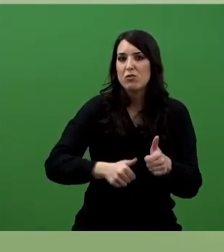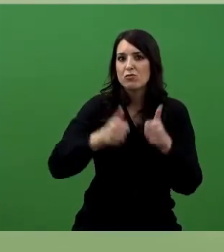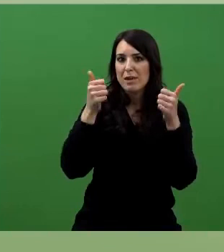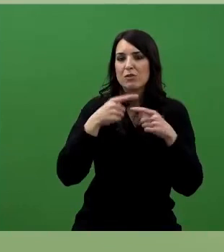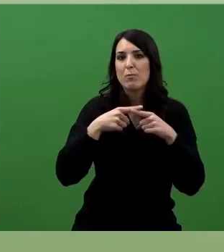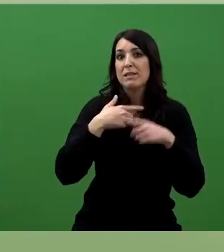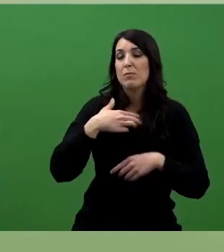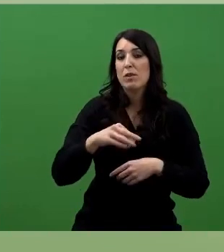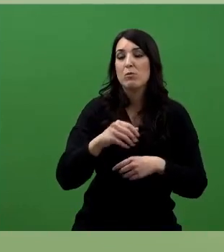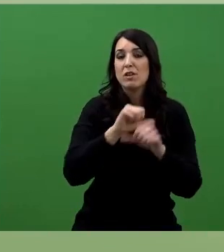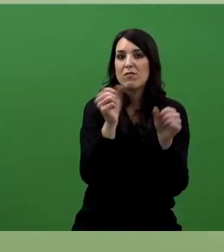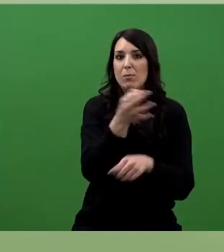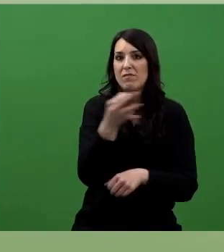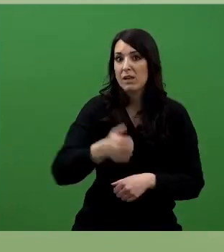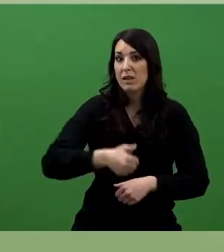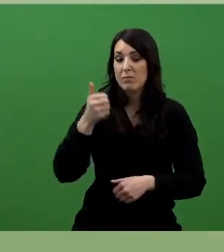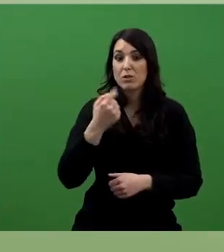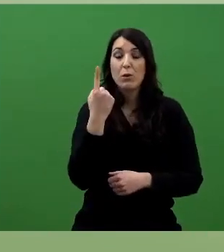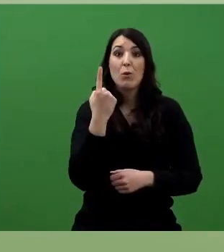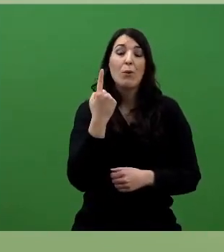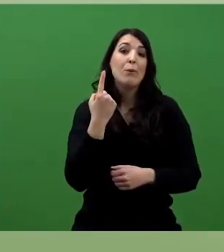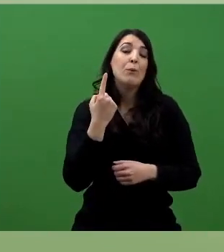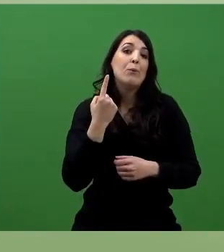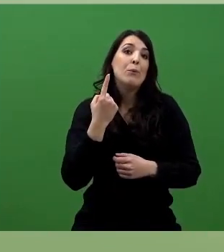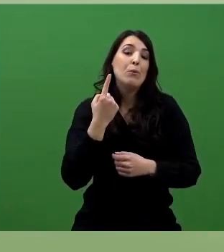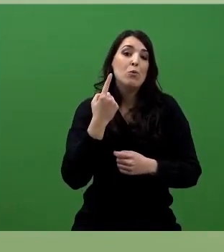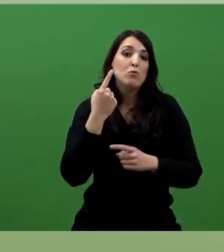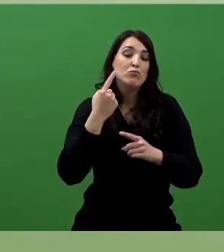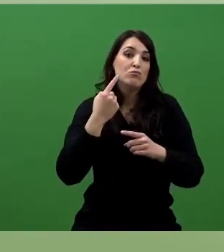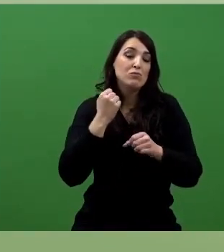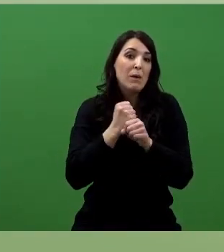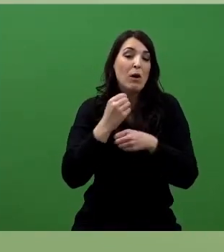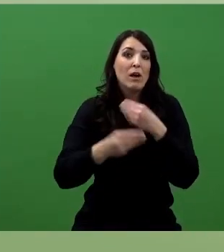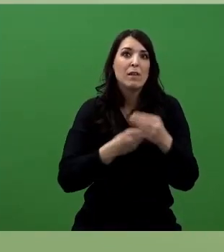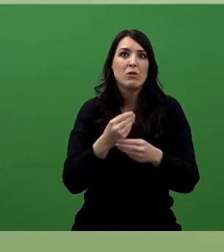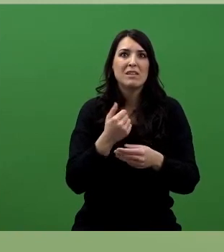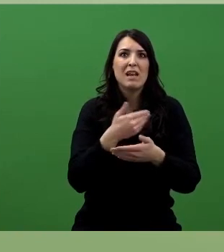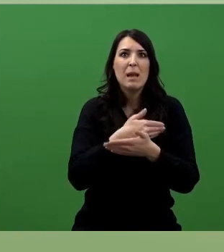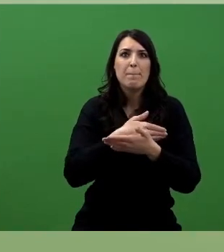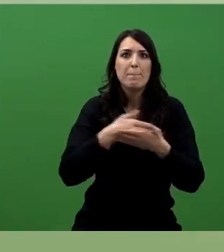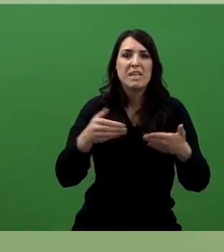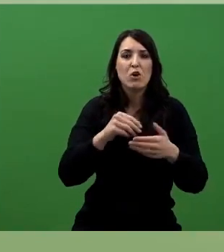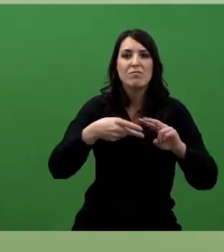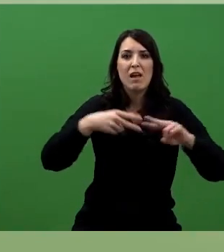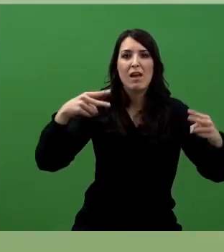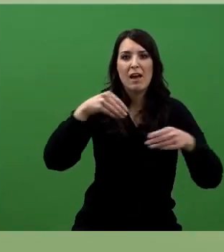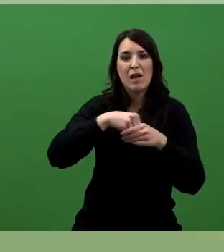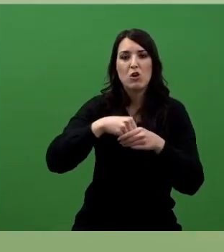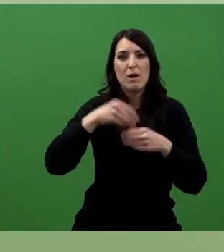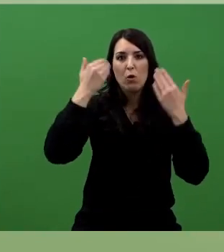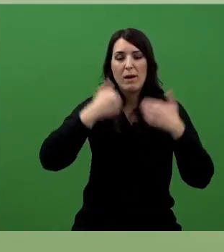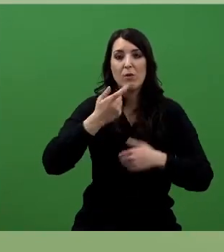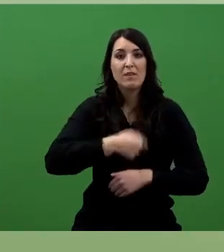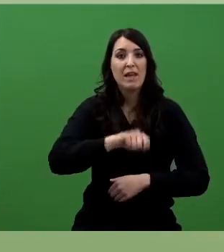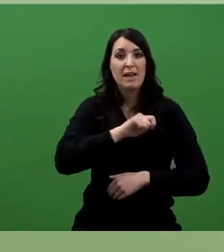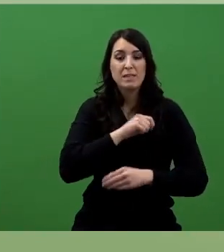las aproximaciones que estamos llevando a cabo es el millón de genomas humano. En España esto se vehicula a través del proyecto IMPACT, que quizás